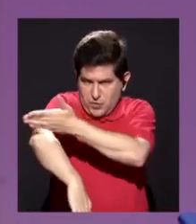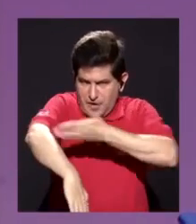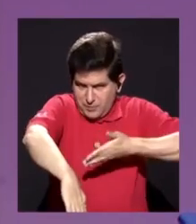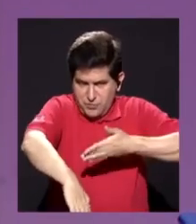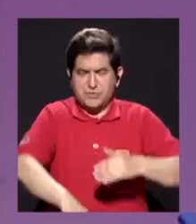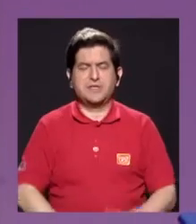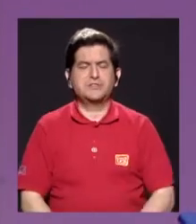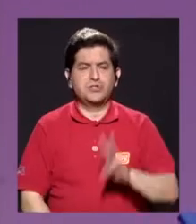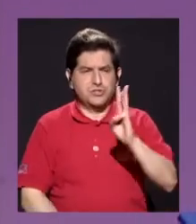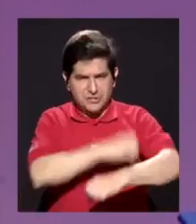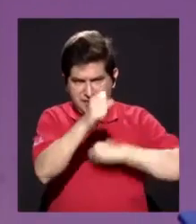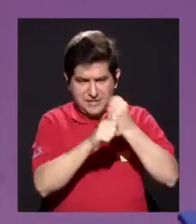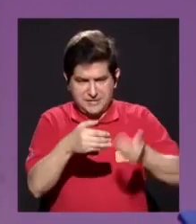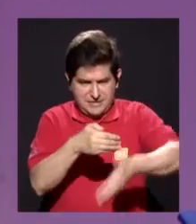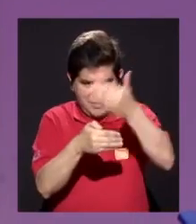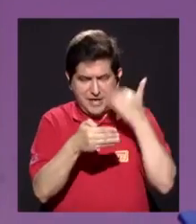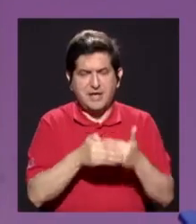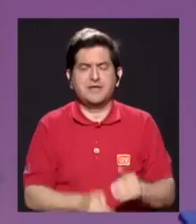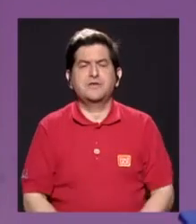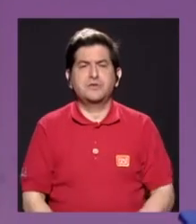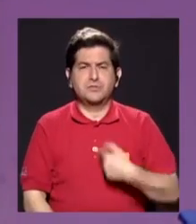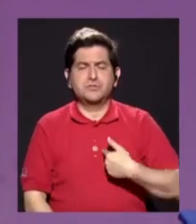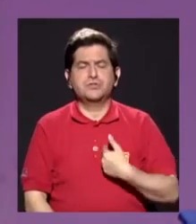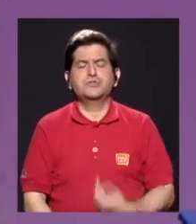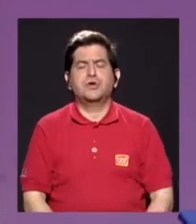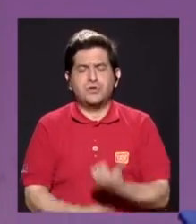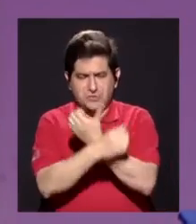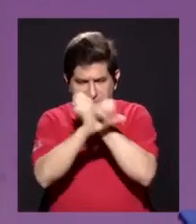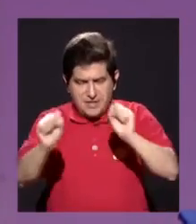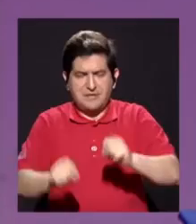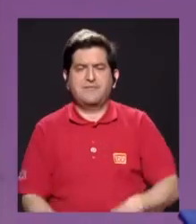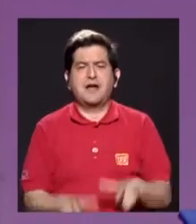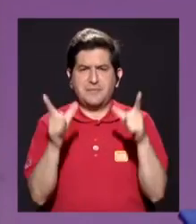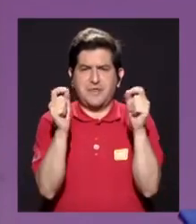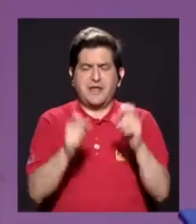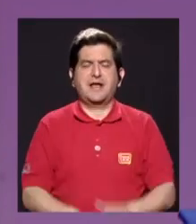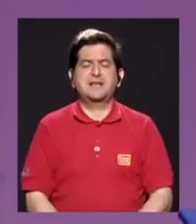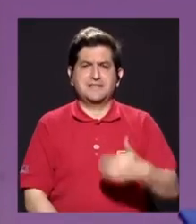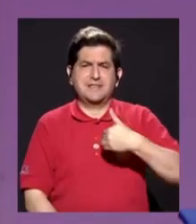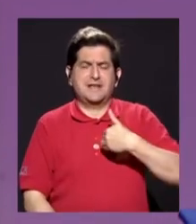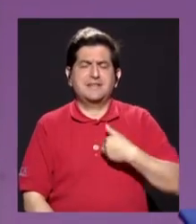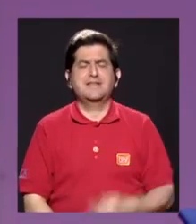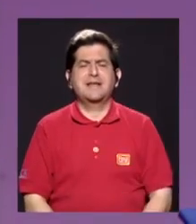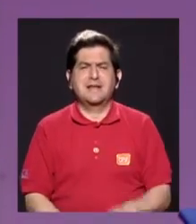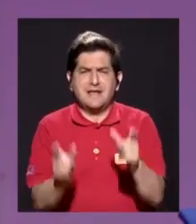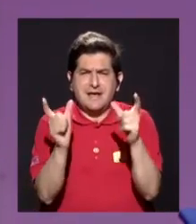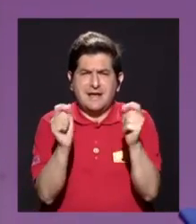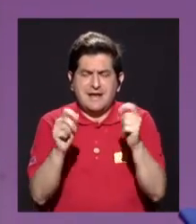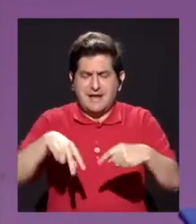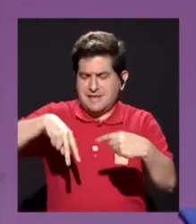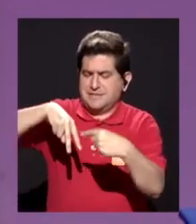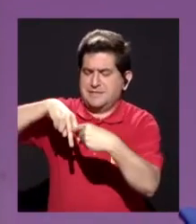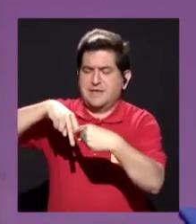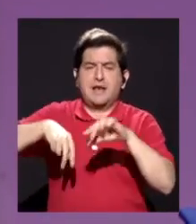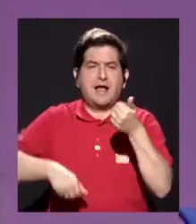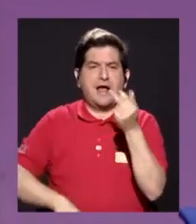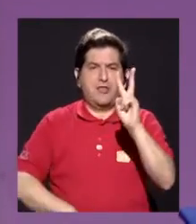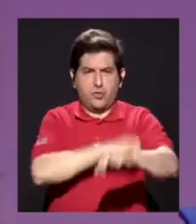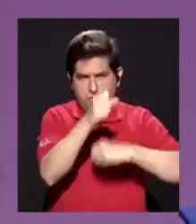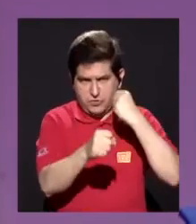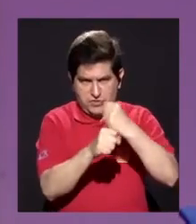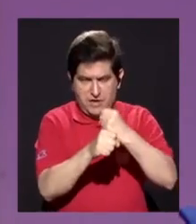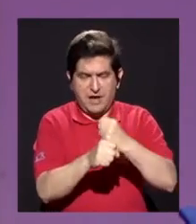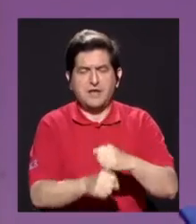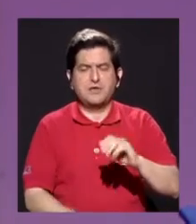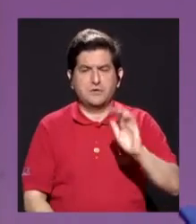hace 6 años, soy sobreviviente de cáncer, tuve un tumor en la rodilla a los 12 años, ya